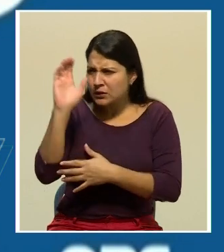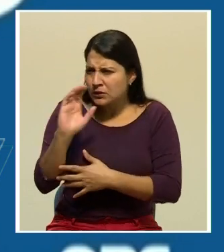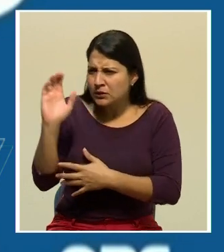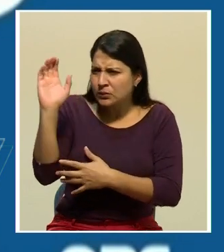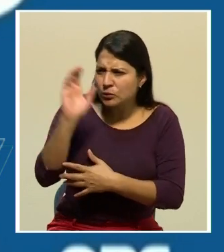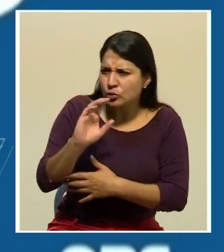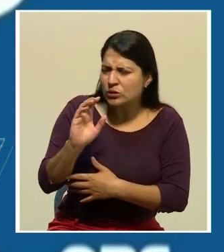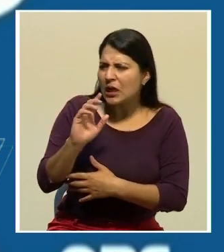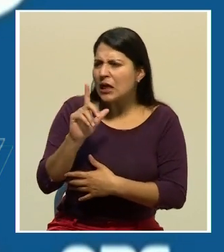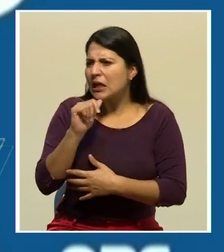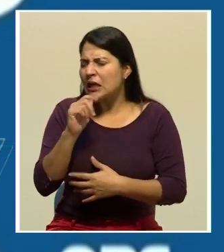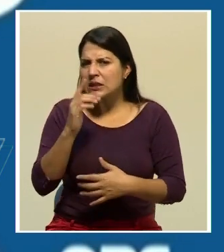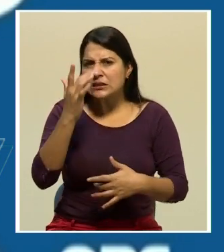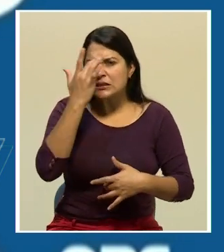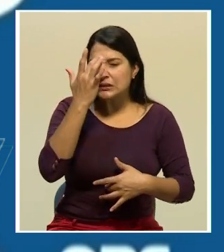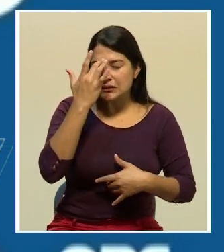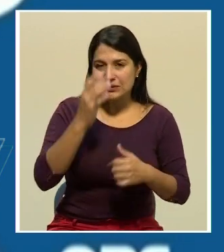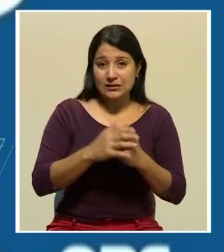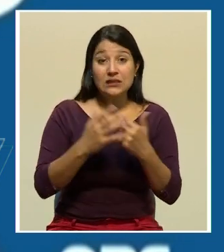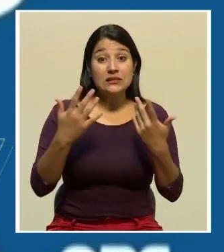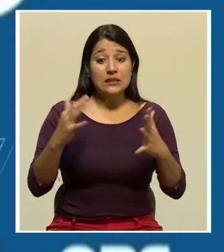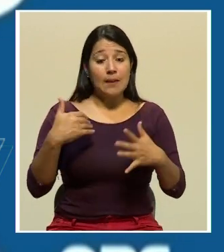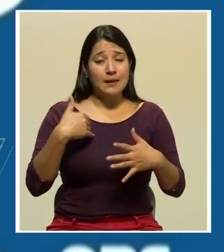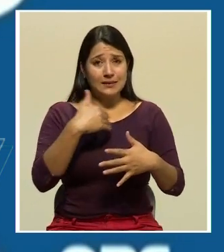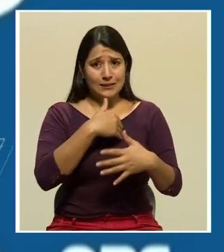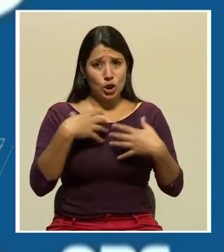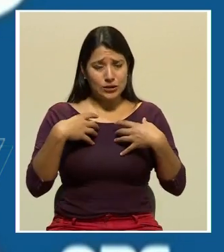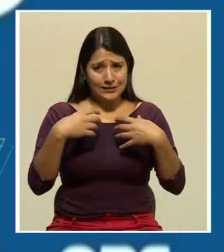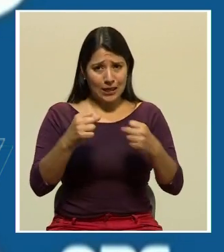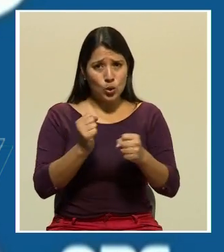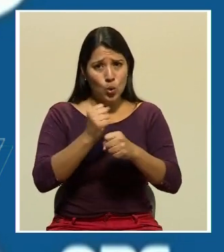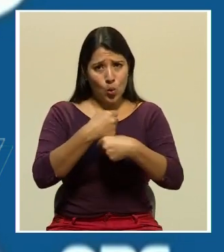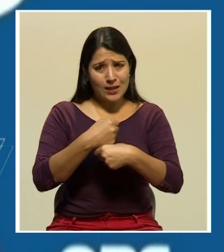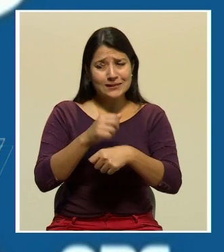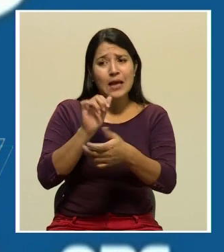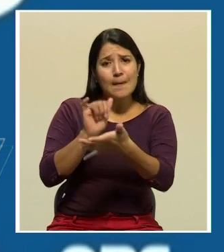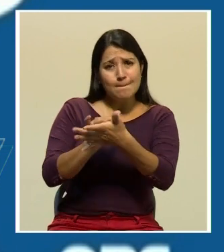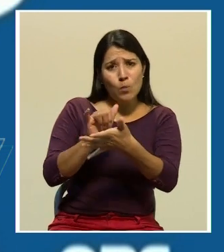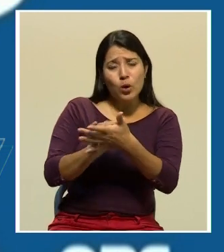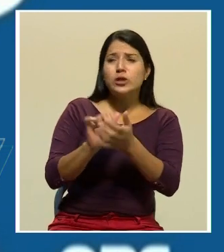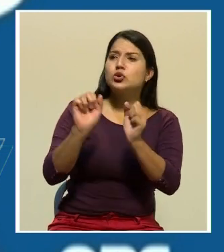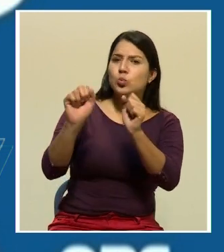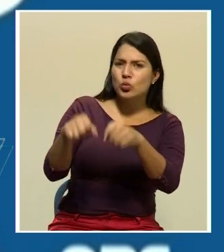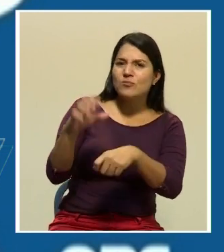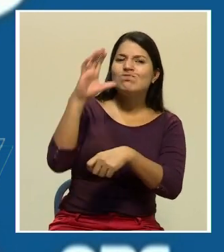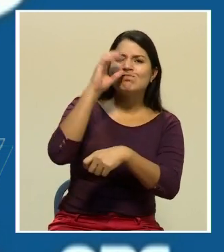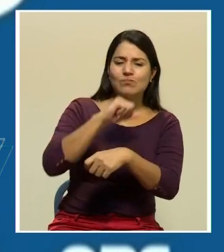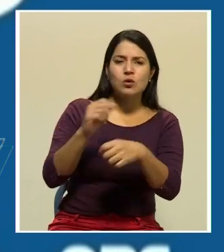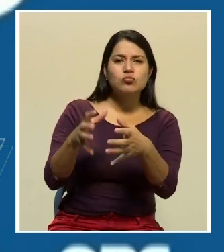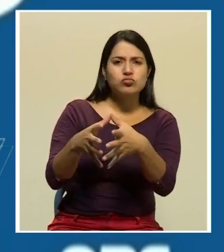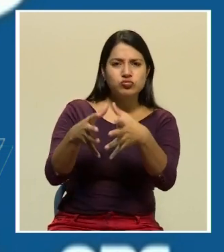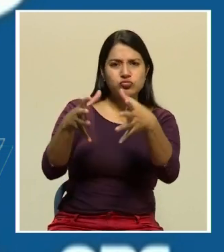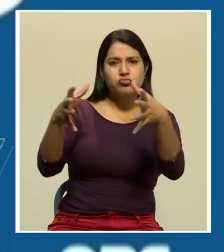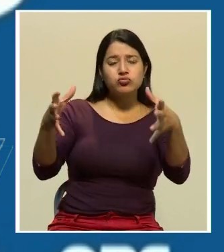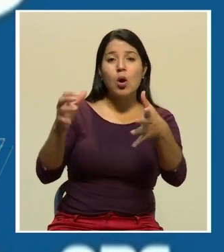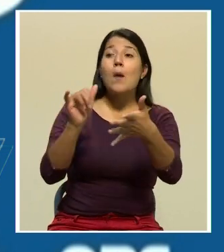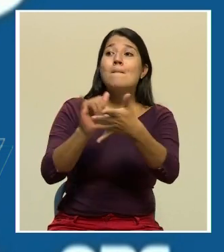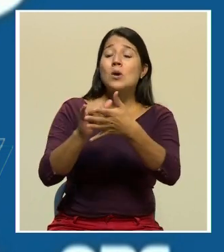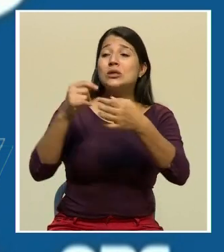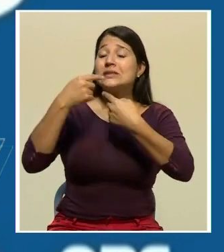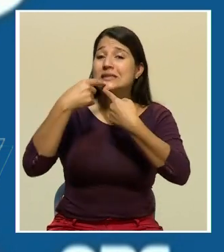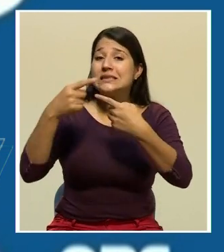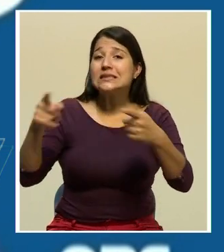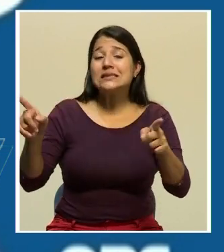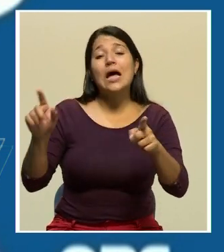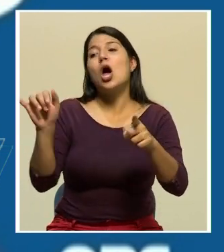eso es que el sistema de vigilancia ha podido detectar este incremento sostenido en esta área y por eso la declaró